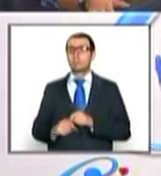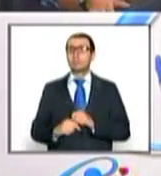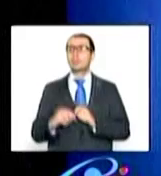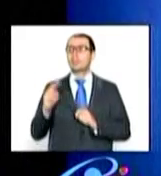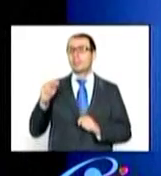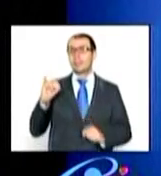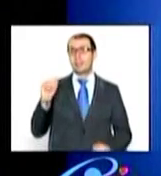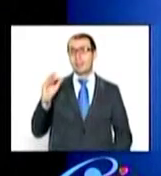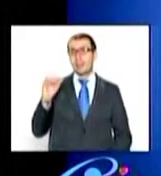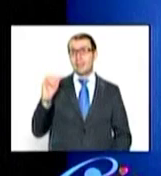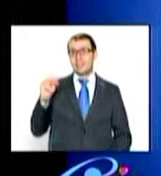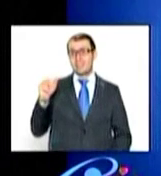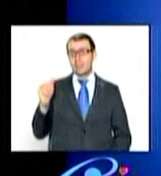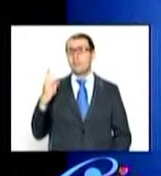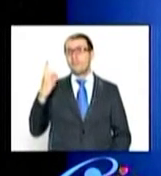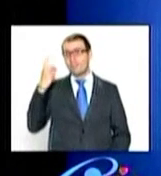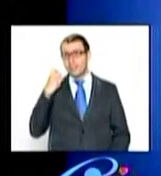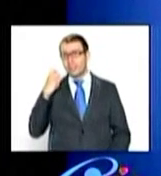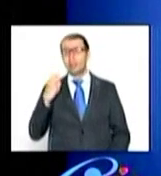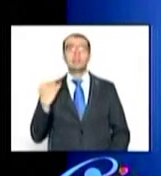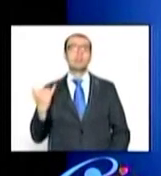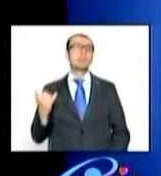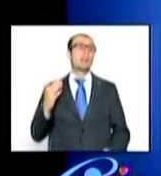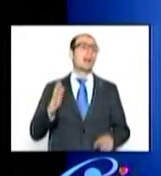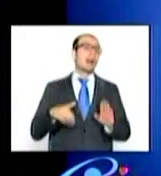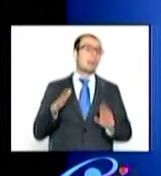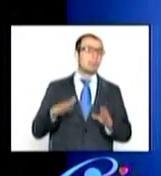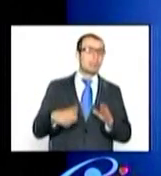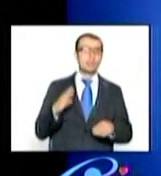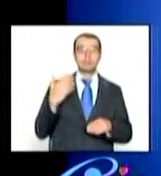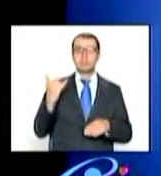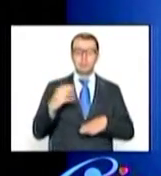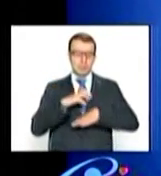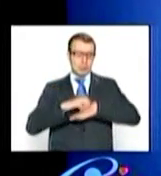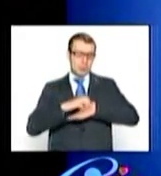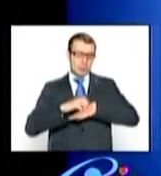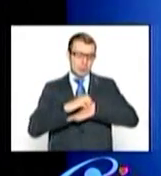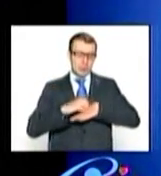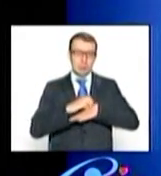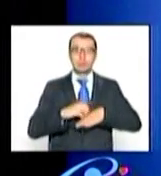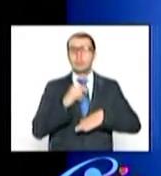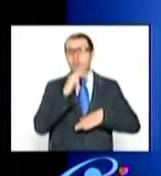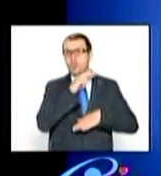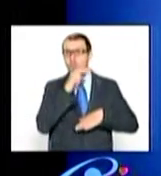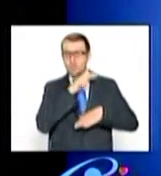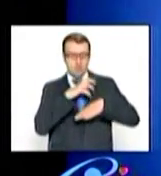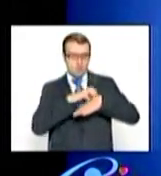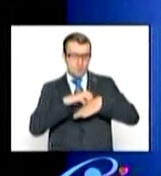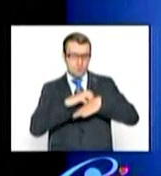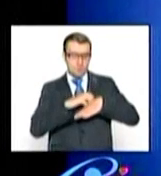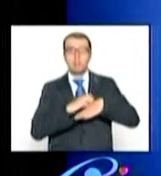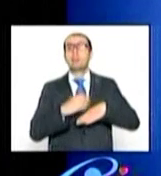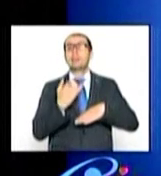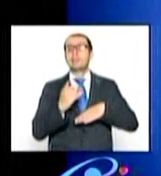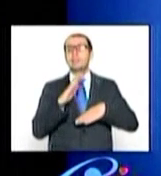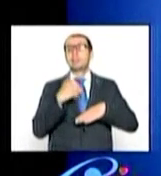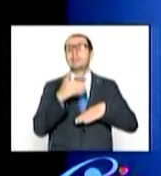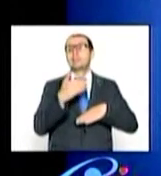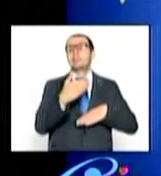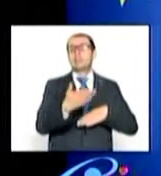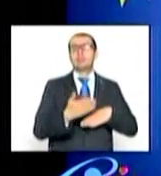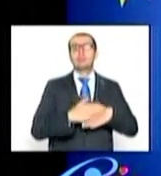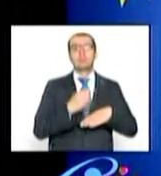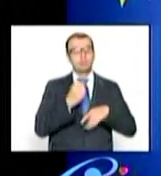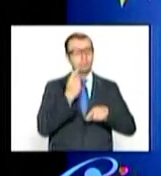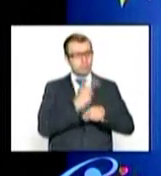empieza a presentar lesiones ras cutáneos o lesiones que son rojas, que pican, que rascan, que en medicina se llaman pruriginosas, y que muchas veces obedecen